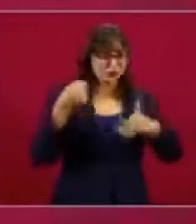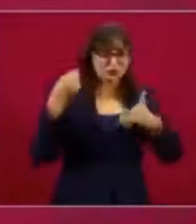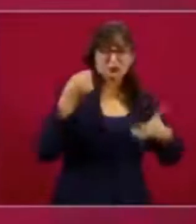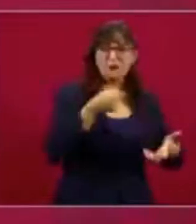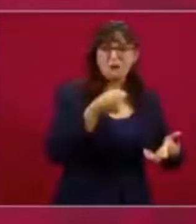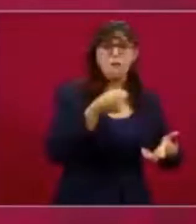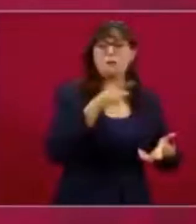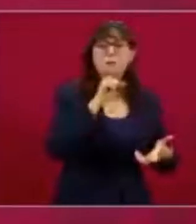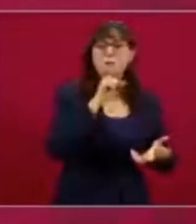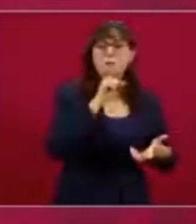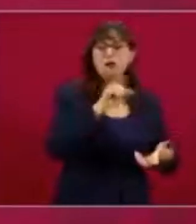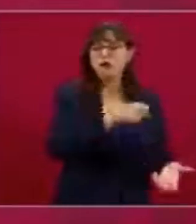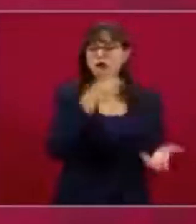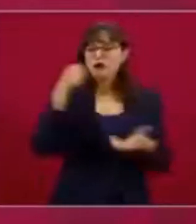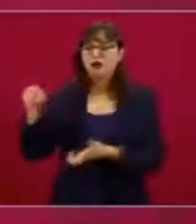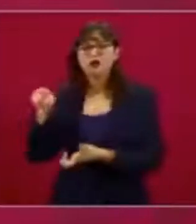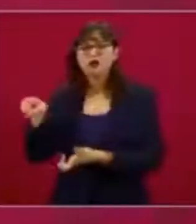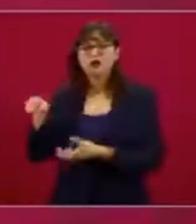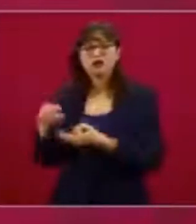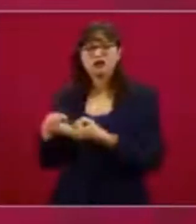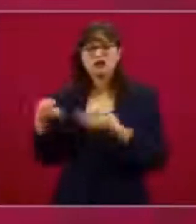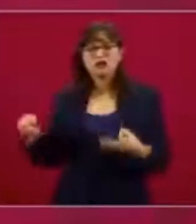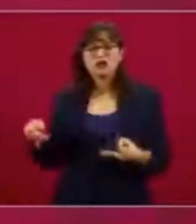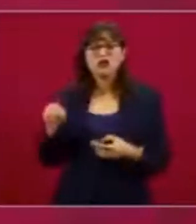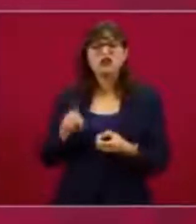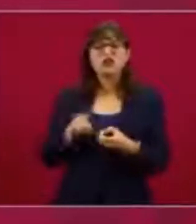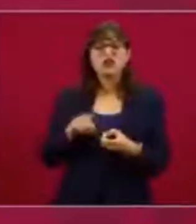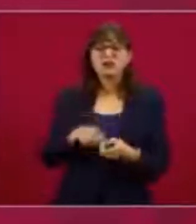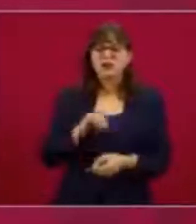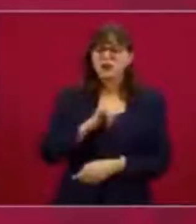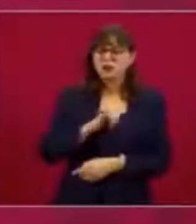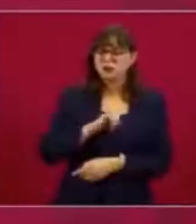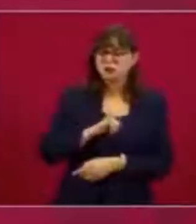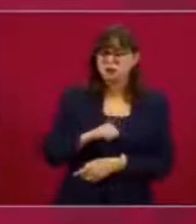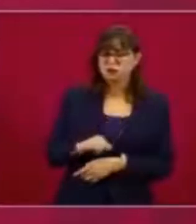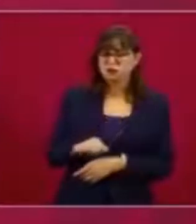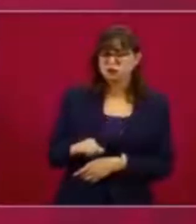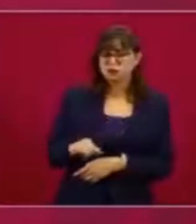este terreno está allá, refundido,